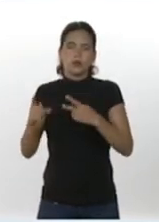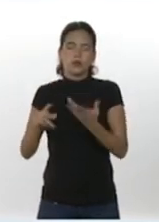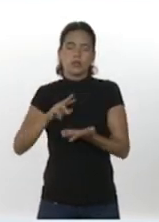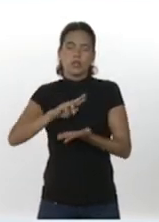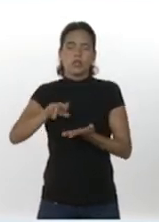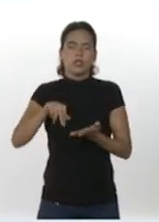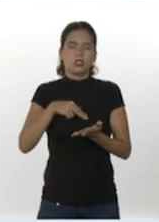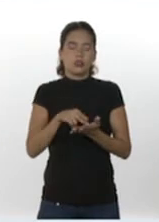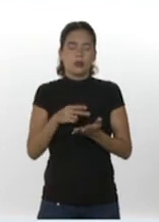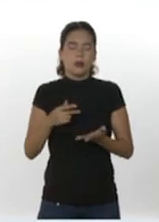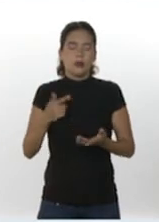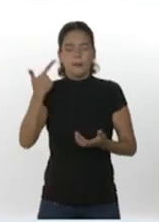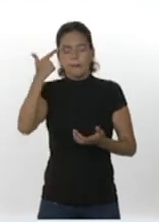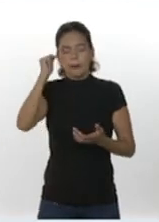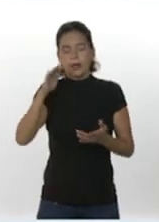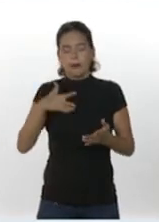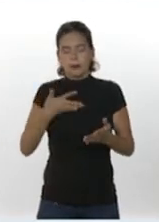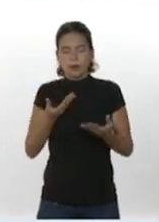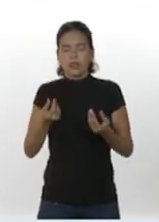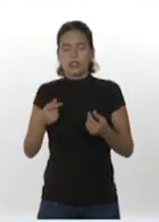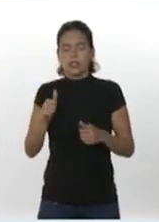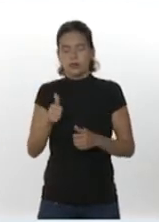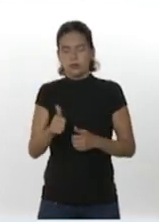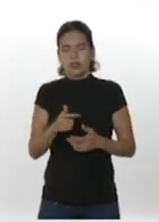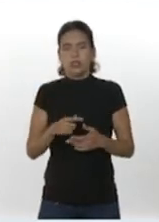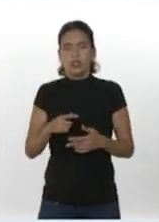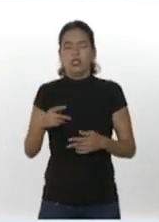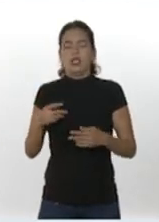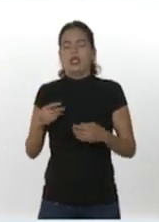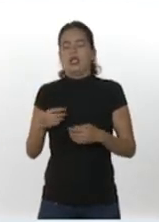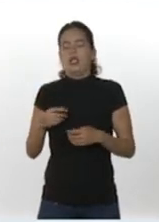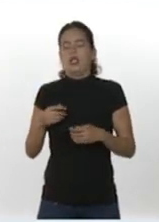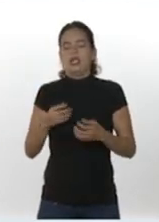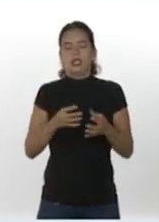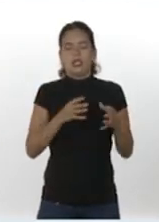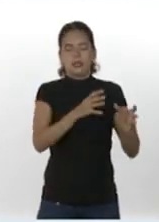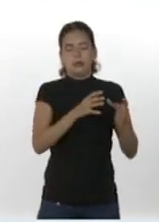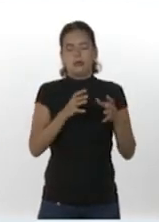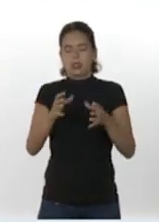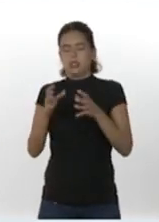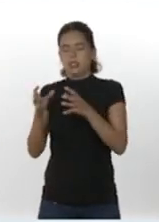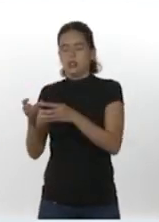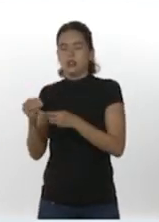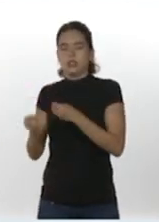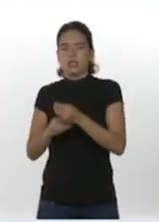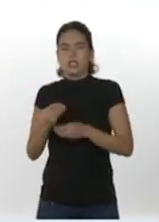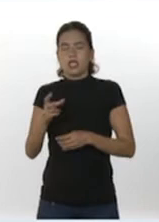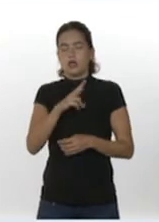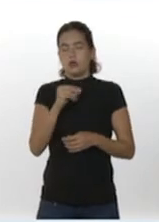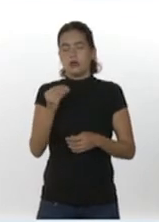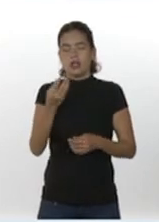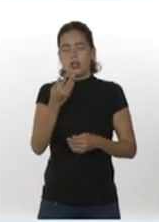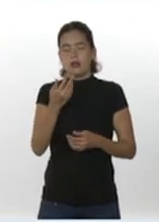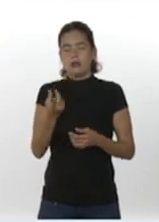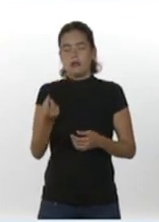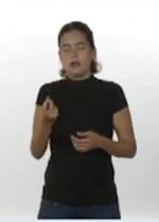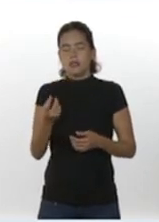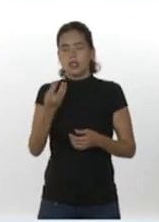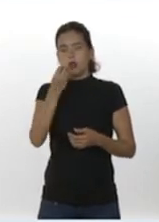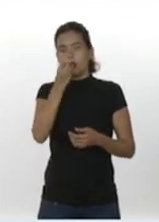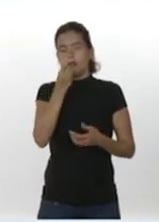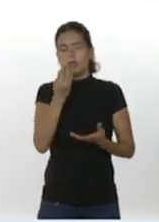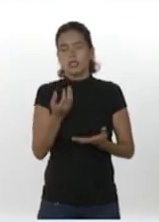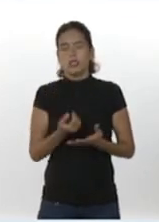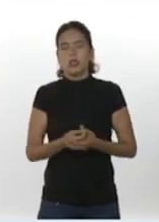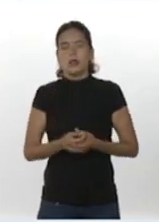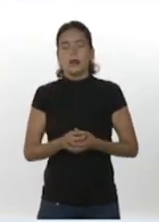para subsistir. Y la repartición equitativa generaría que no hubiera hambruna, que no hubiera personas en